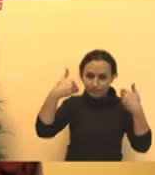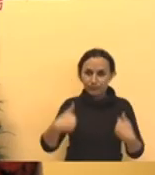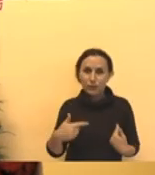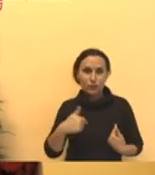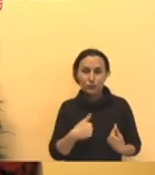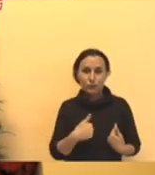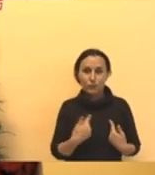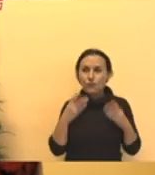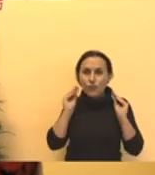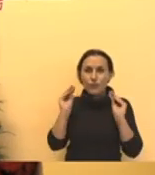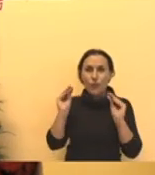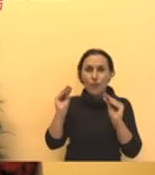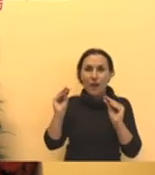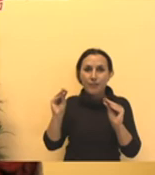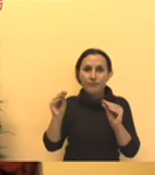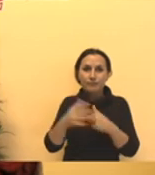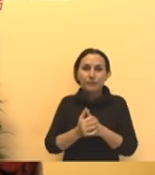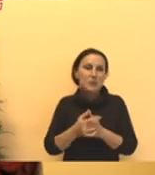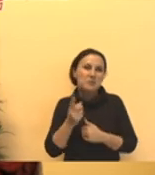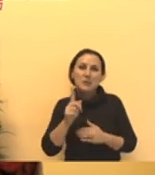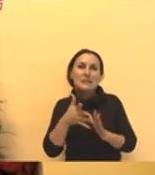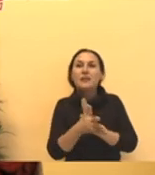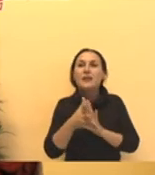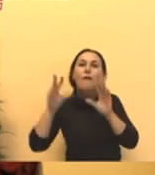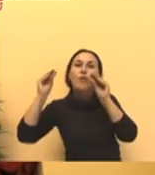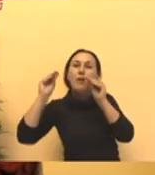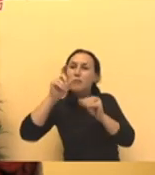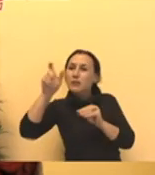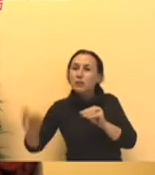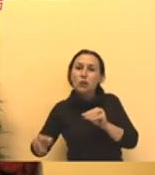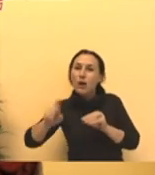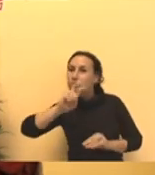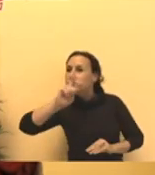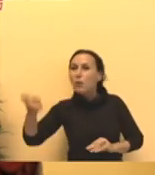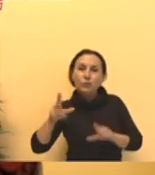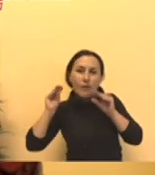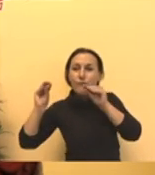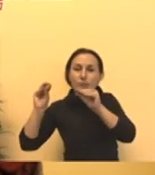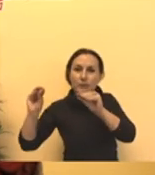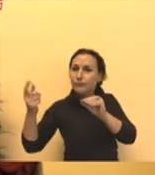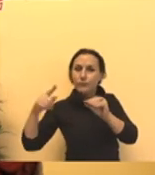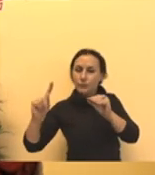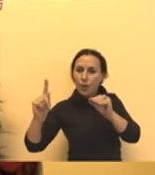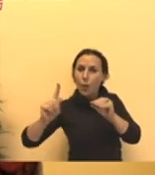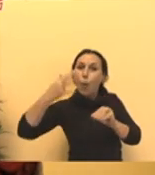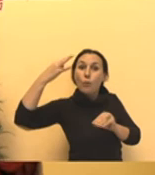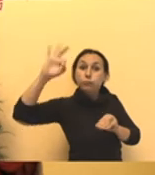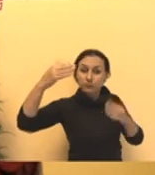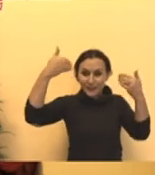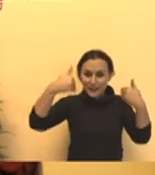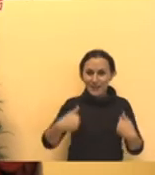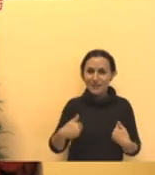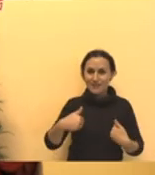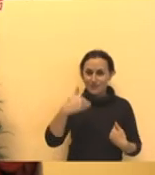tiene ninguna, no es formado por otro, sino simplemente tú. Porque como dije, uno de los principios